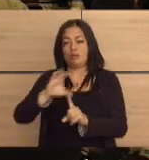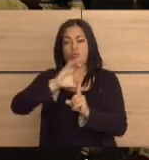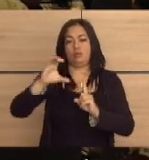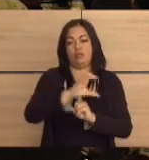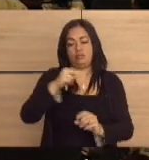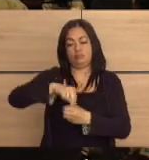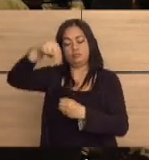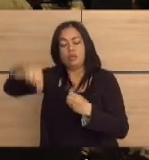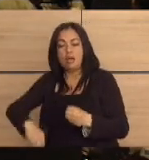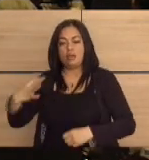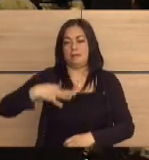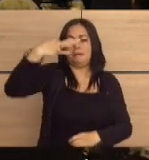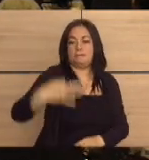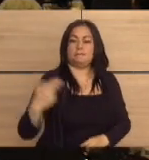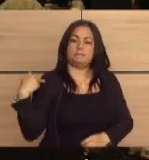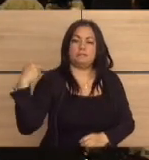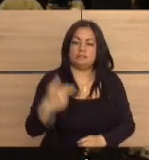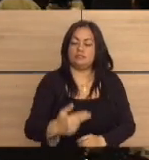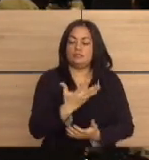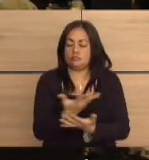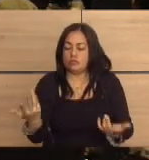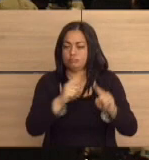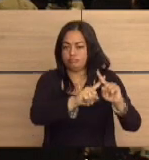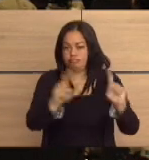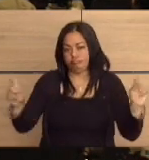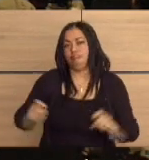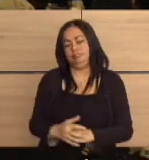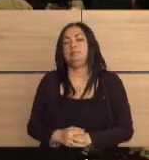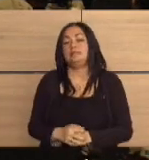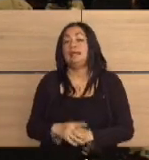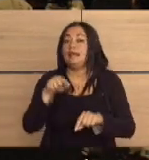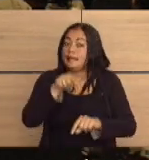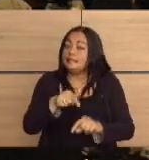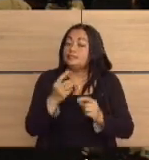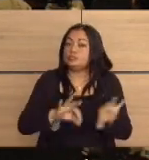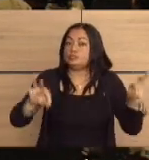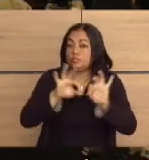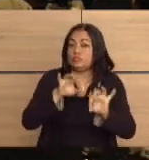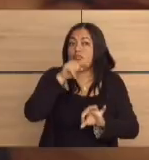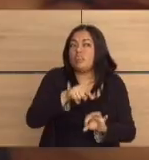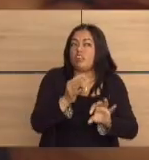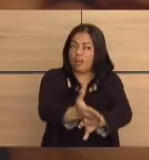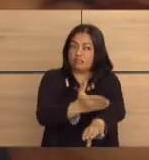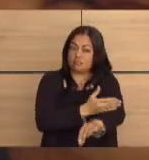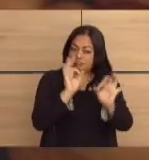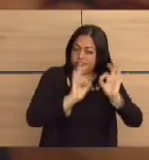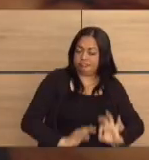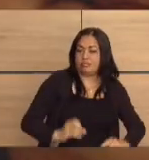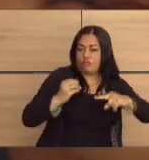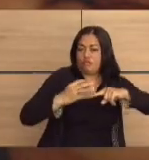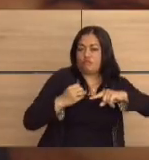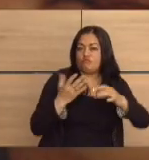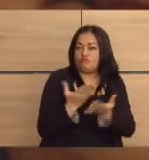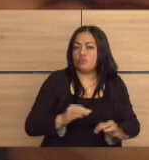de ética, de historia y proyectos aplicados a estas áreas. Yo creo que estos foros nos prepararon para el encuentro que, como